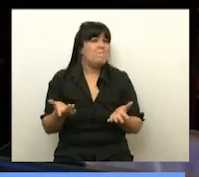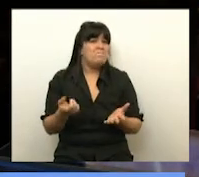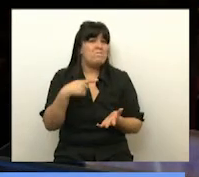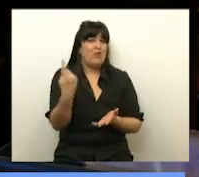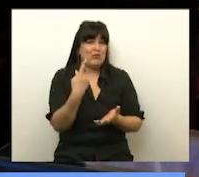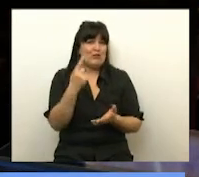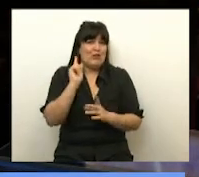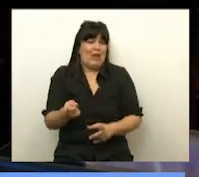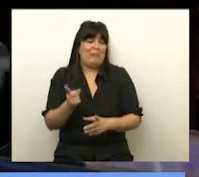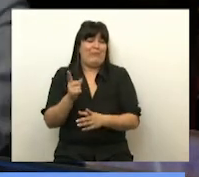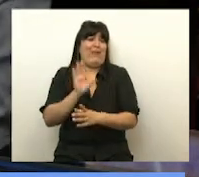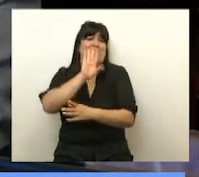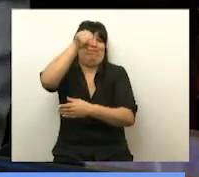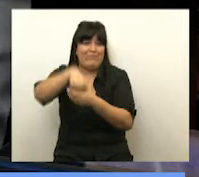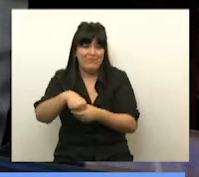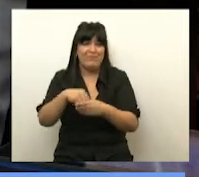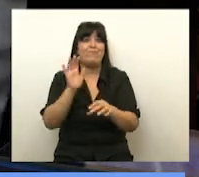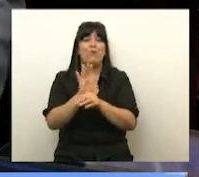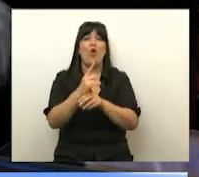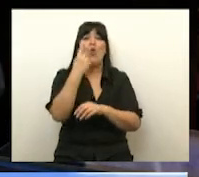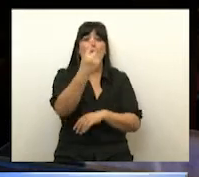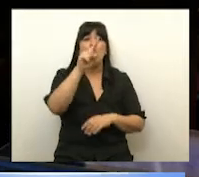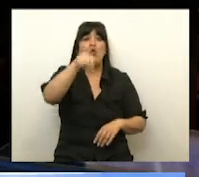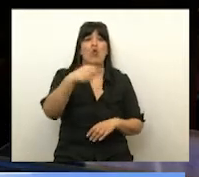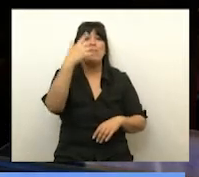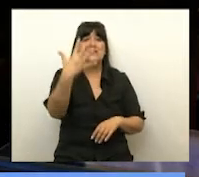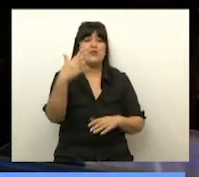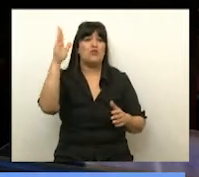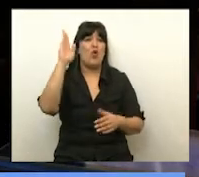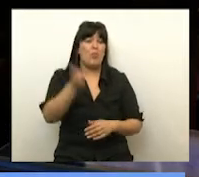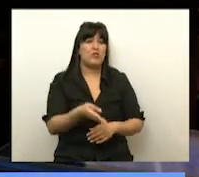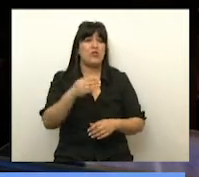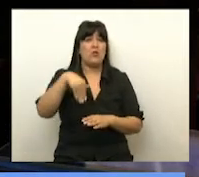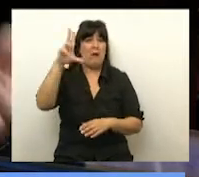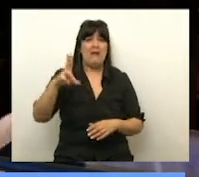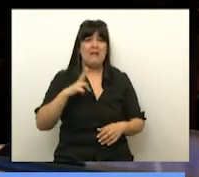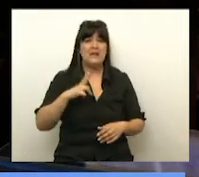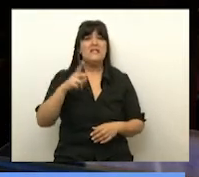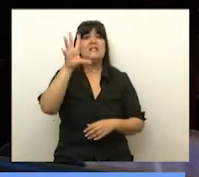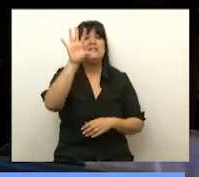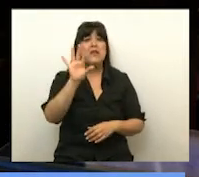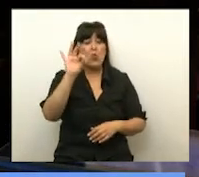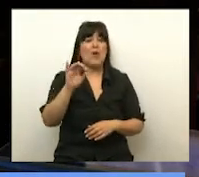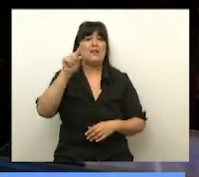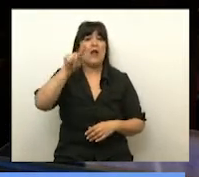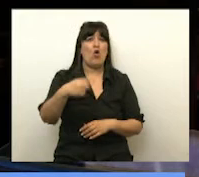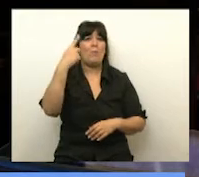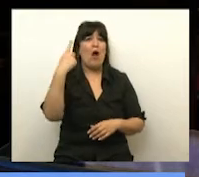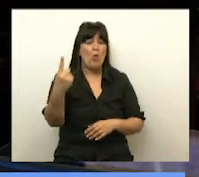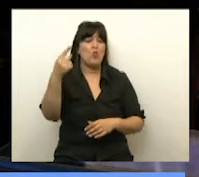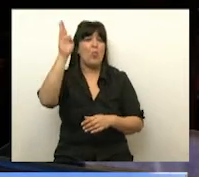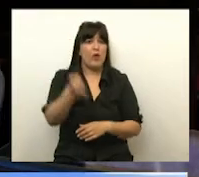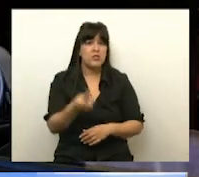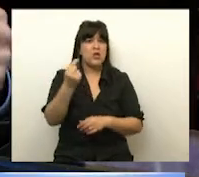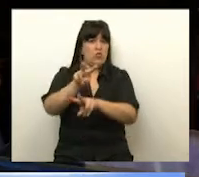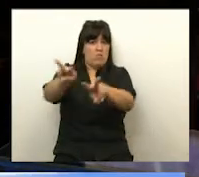casualidad, el 1% más rico del mundo se está quedando con el 50,1% de las riquezas. Este es el problema de fondo,